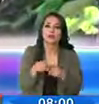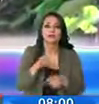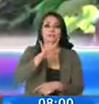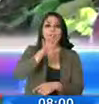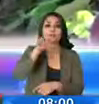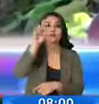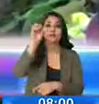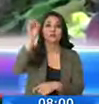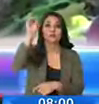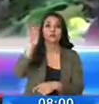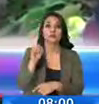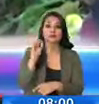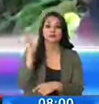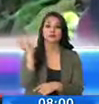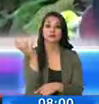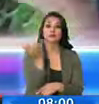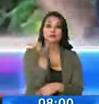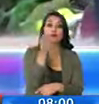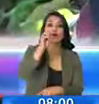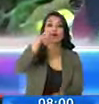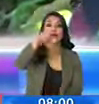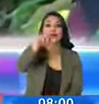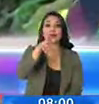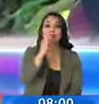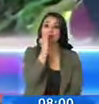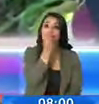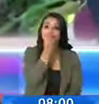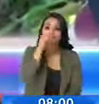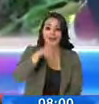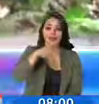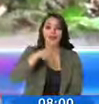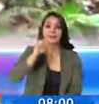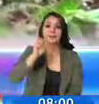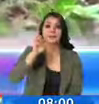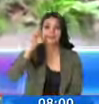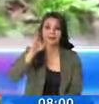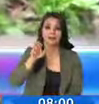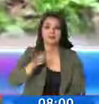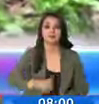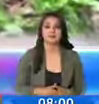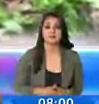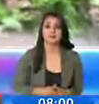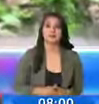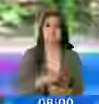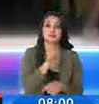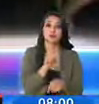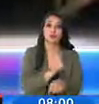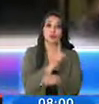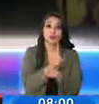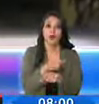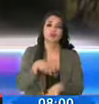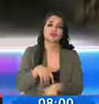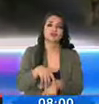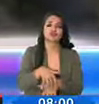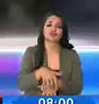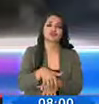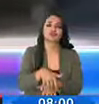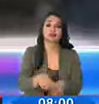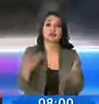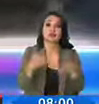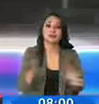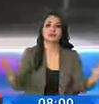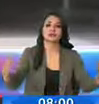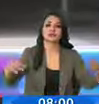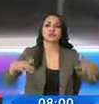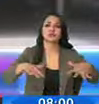de orquídeas, ¿sí?, están aquí en Mera. Aproximadamente una hora después, se llega a la unión de los